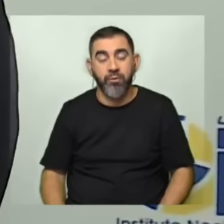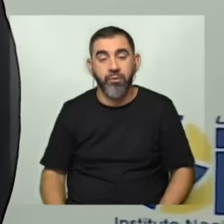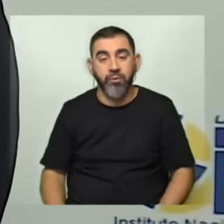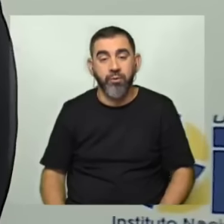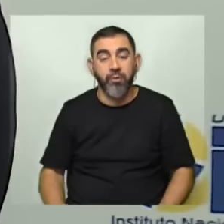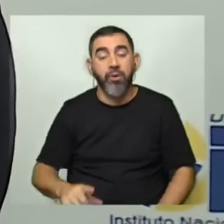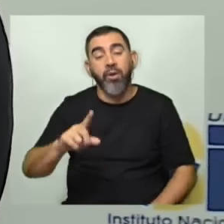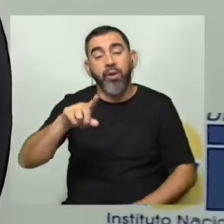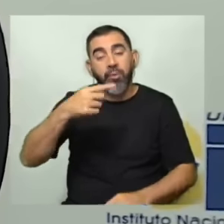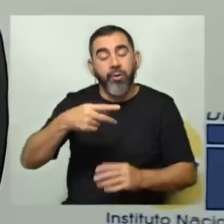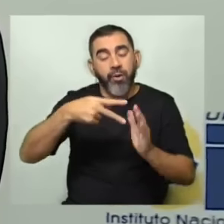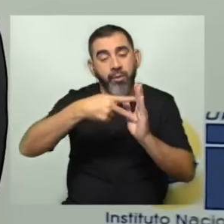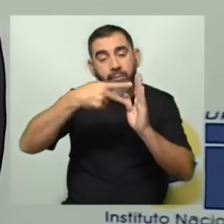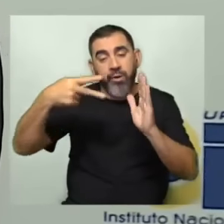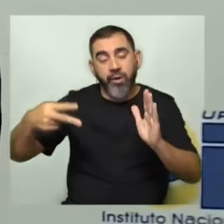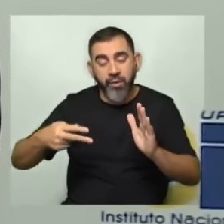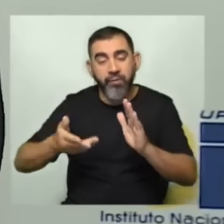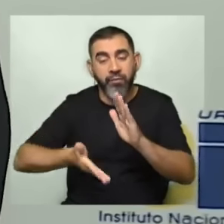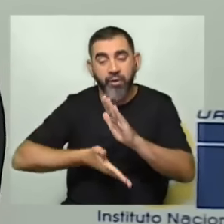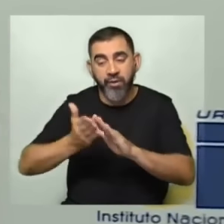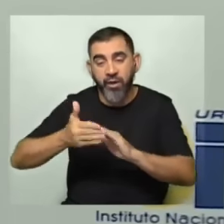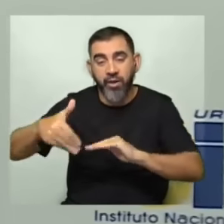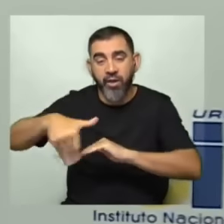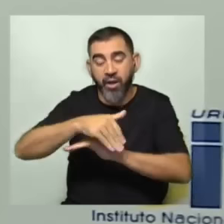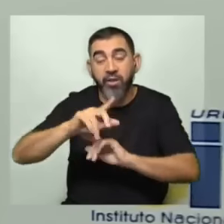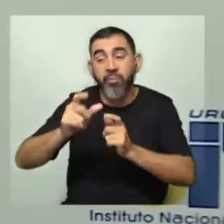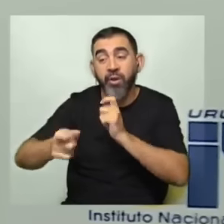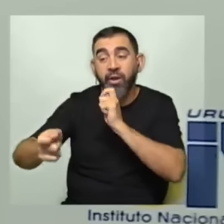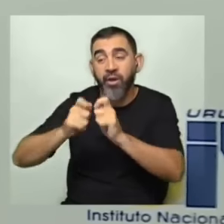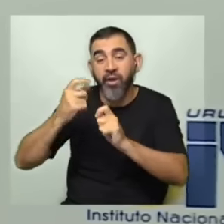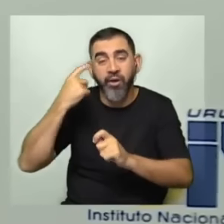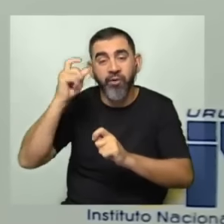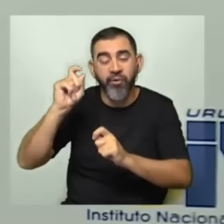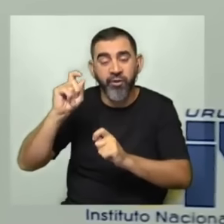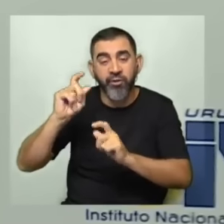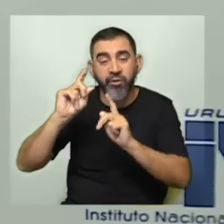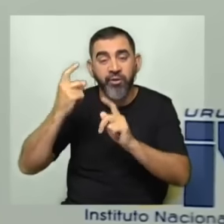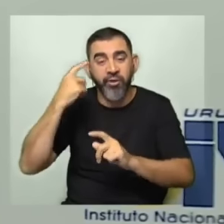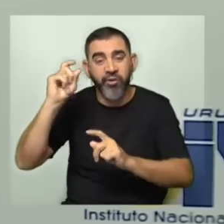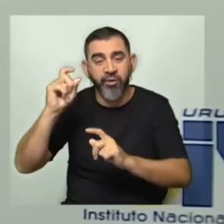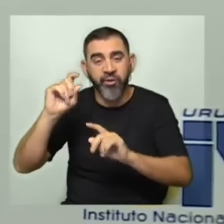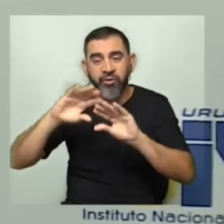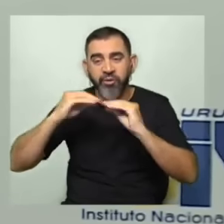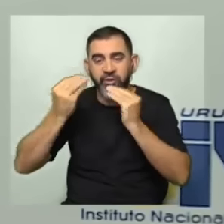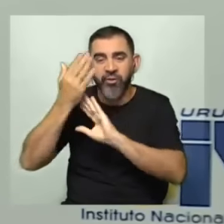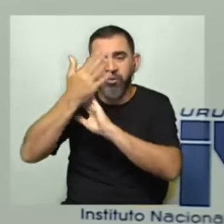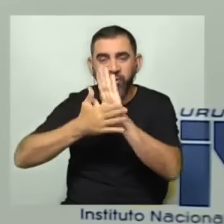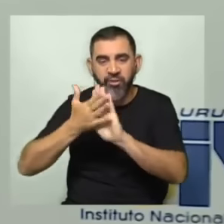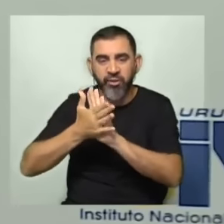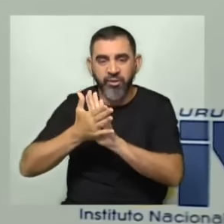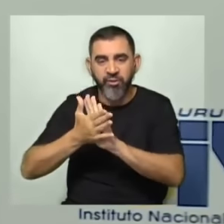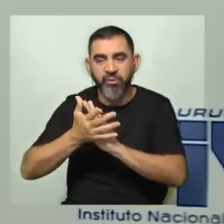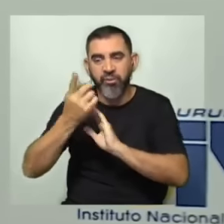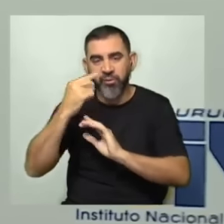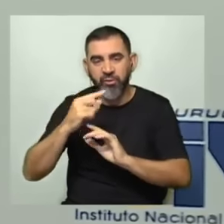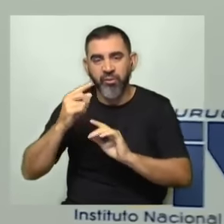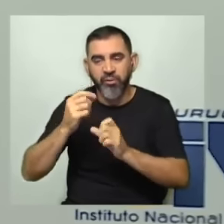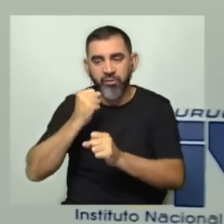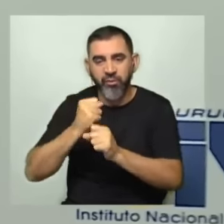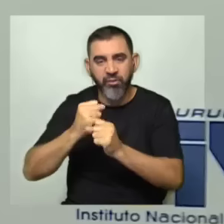paso y luego hay que planificar la salida a campo además es una encuesta que la idea que sea de cobertura nacional por tanto este es una